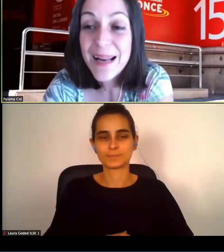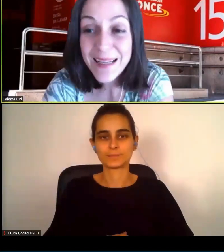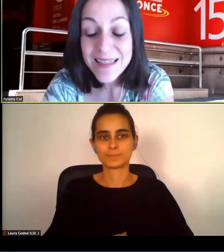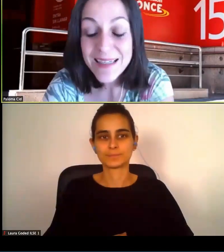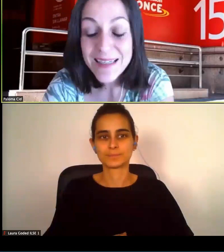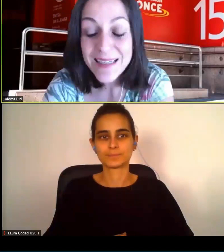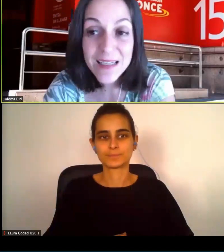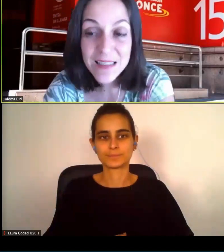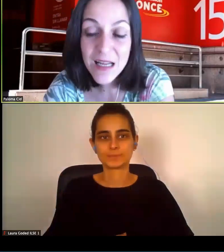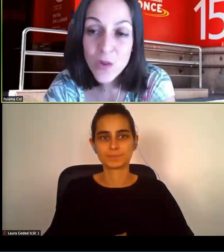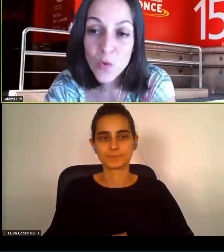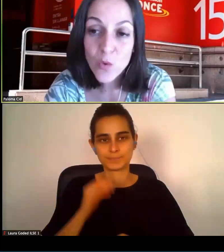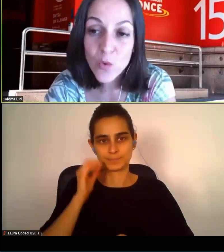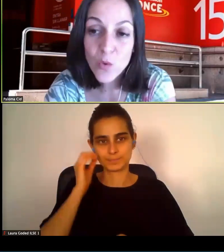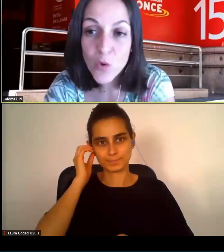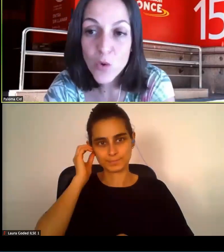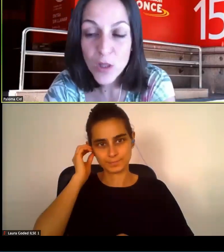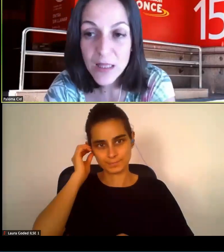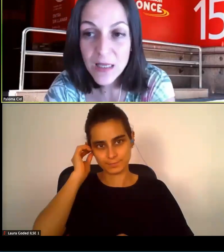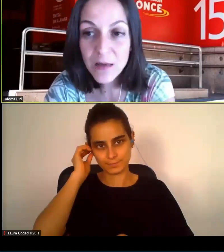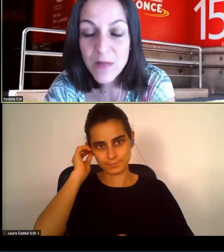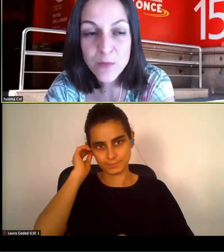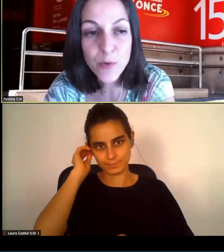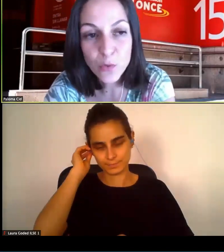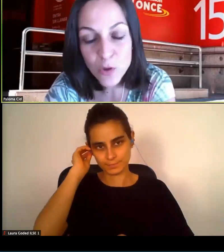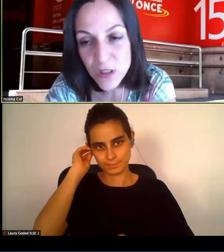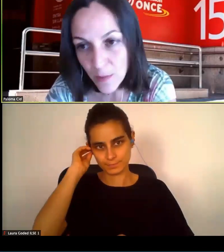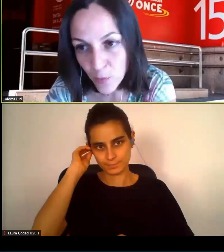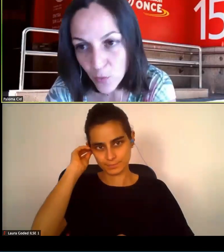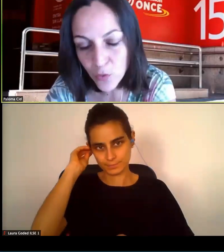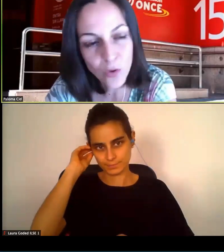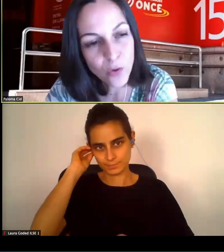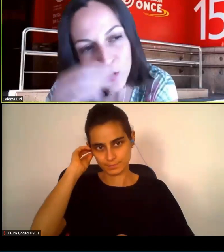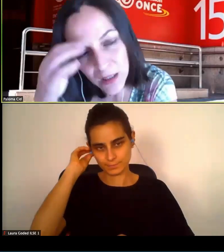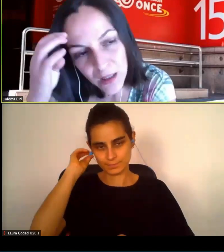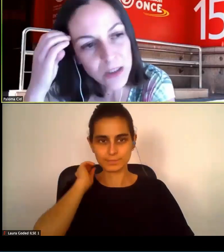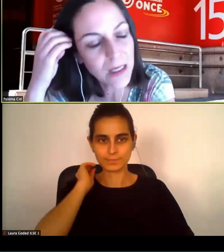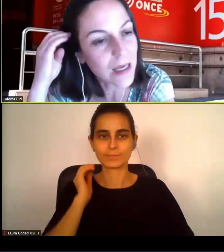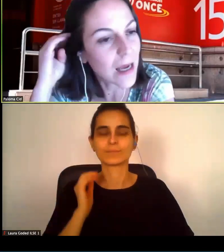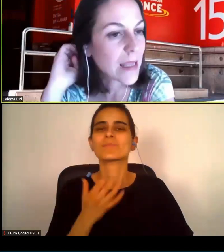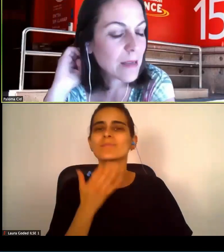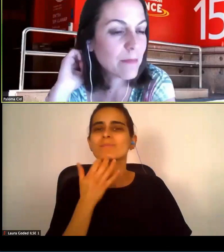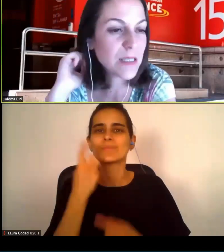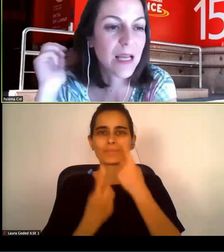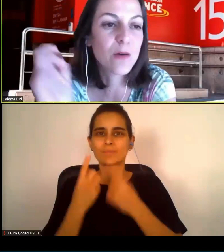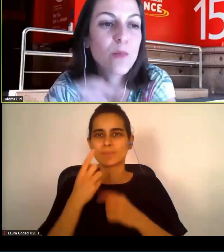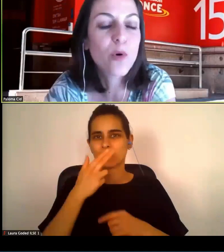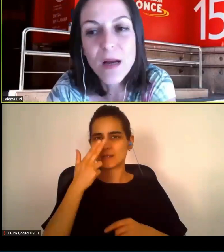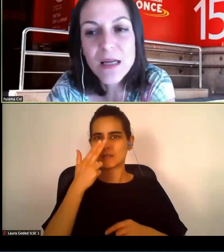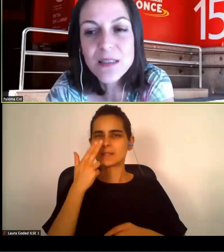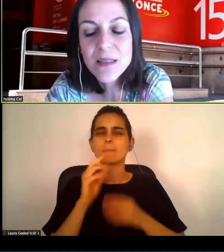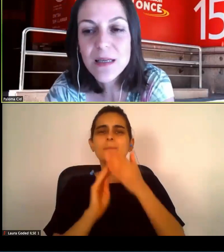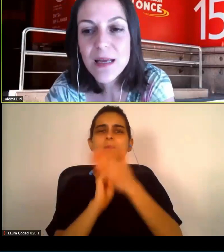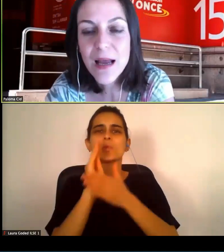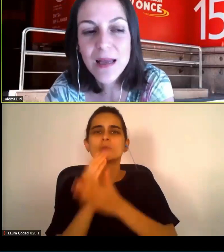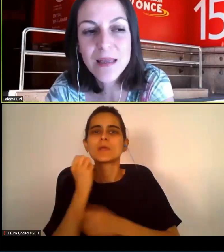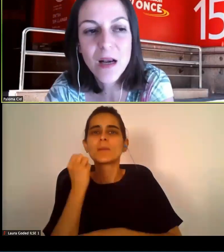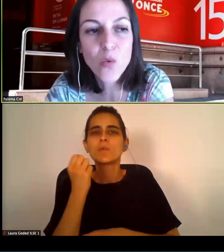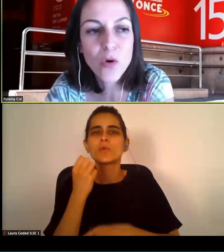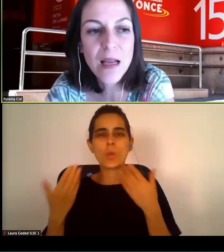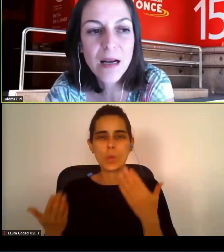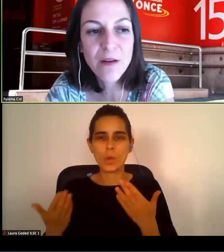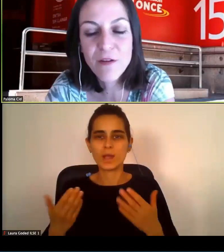Para el que esté interesado en conocer más productos de apoyo, conocer los que hay, investigar un poco más,